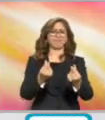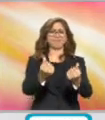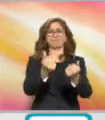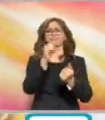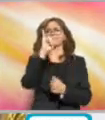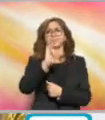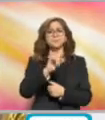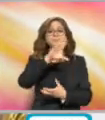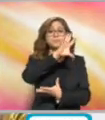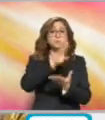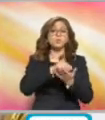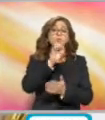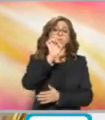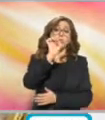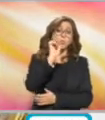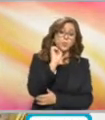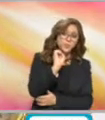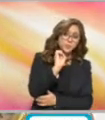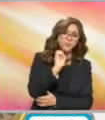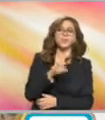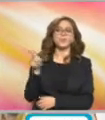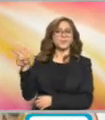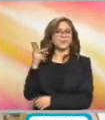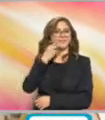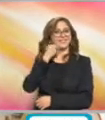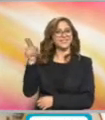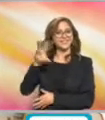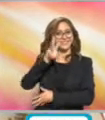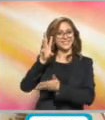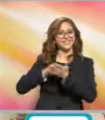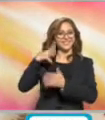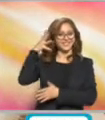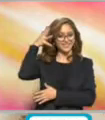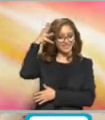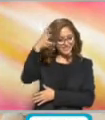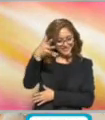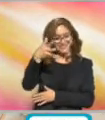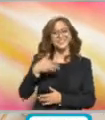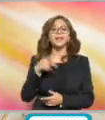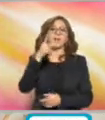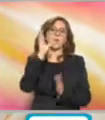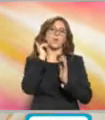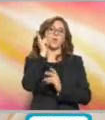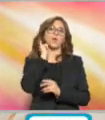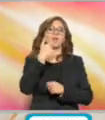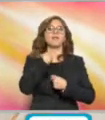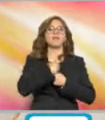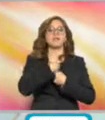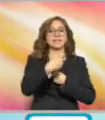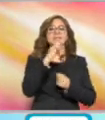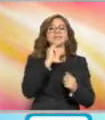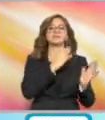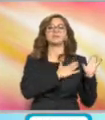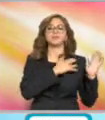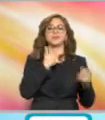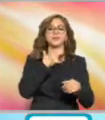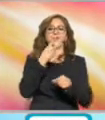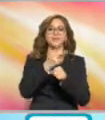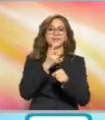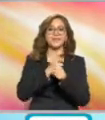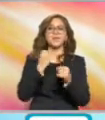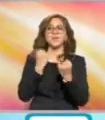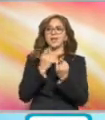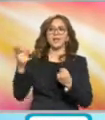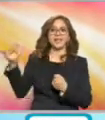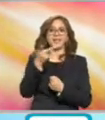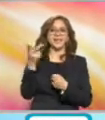siglo, Claro, casi. Como la tuya, Humberto, claro. Así va a ser Ay, la y mía. nos invitas. Por favor. Prometido que van a estar. Ahí está. Hasta de madrinas van a